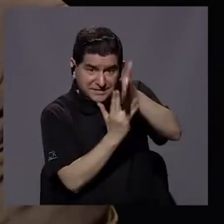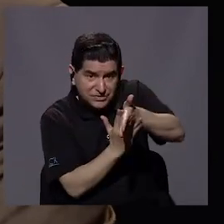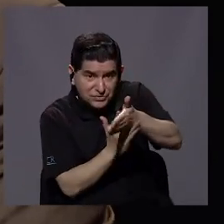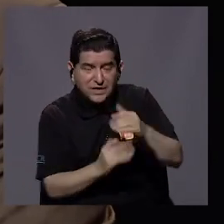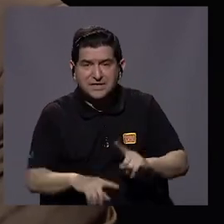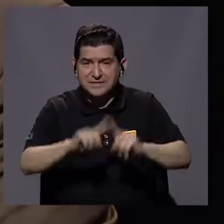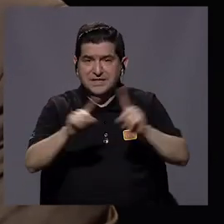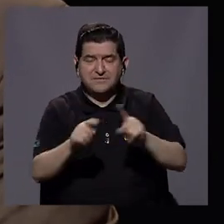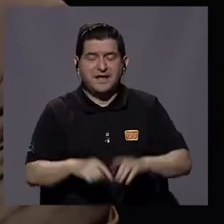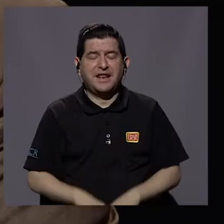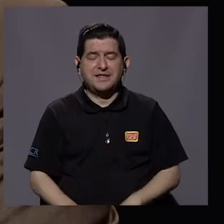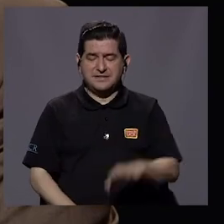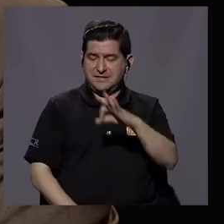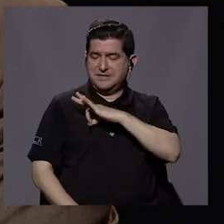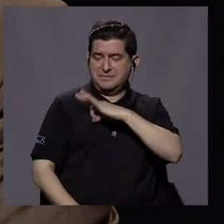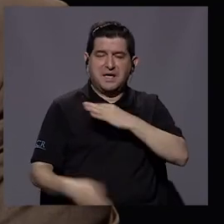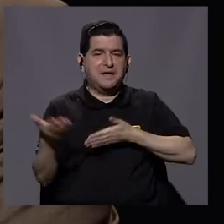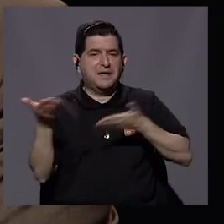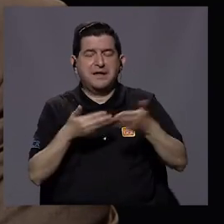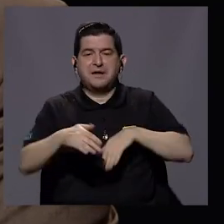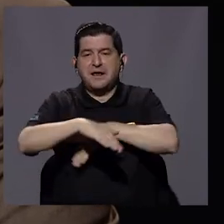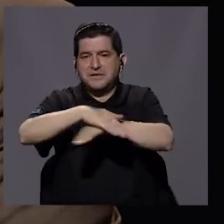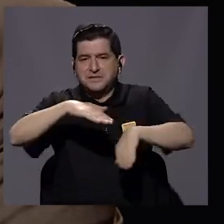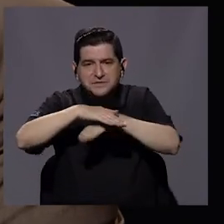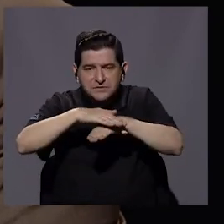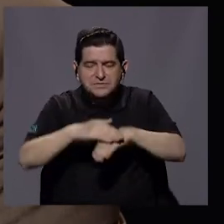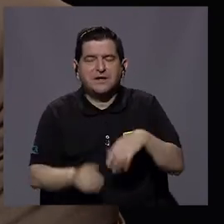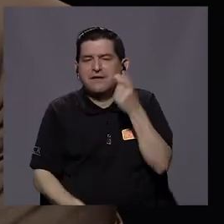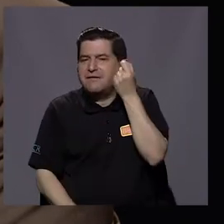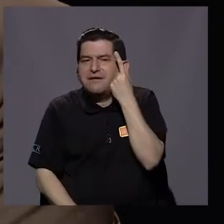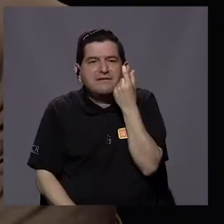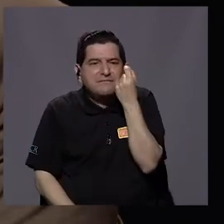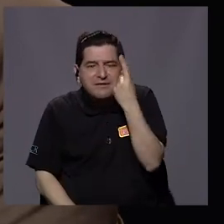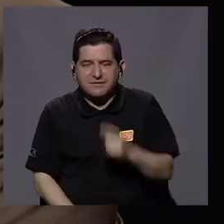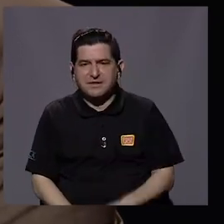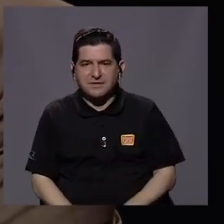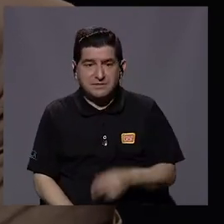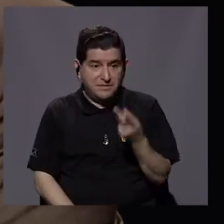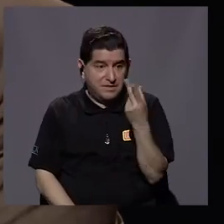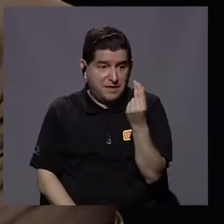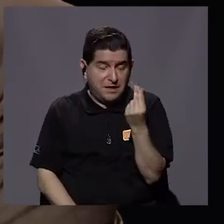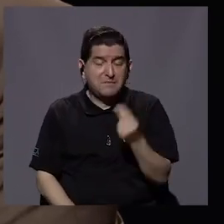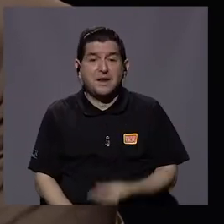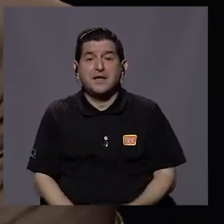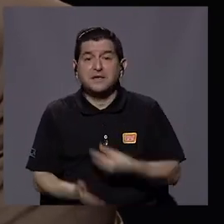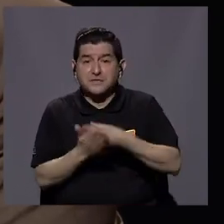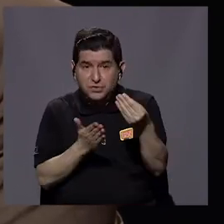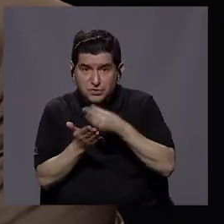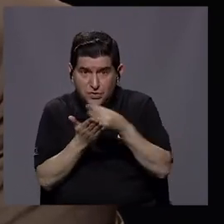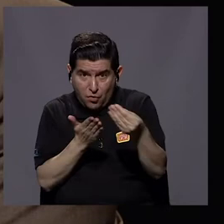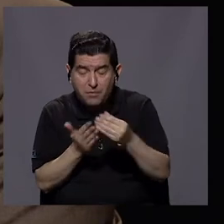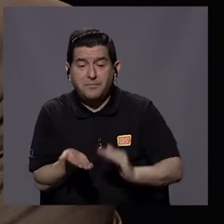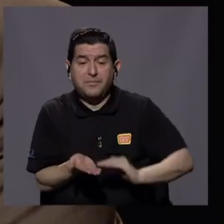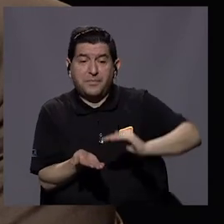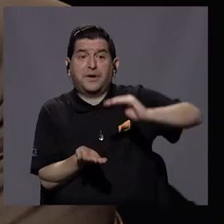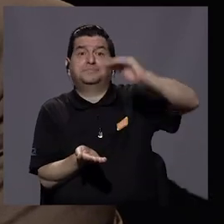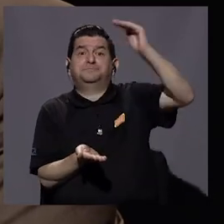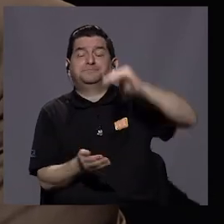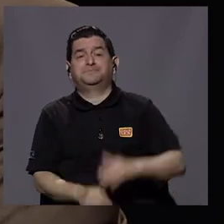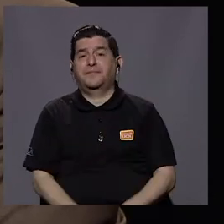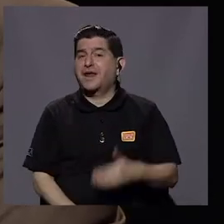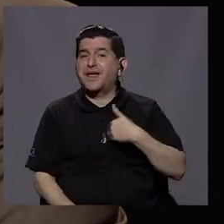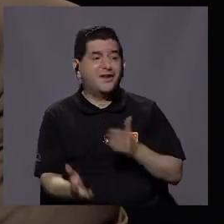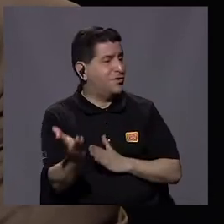el acceso a una serie de bienes y servicios fundamentales, y tampoco va a comprender de que los precios del índice al consumidor cada vez van a ser más